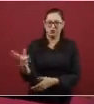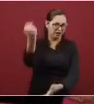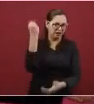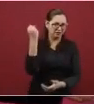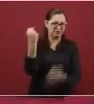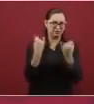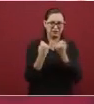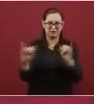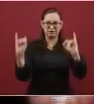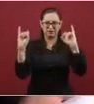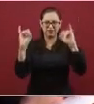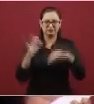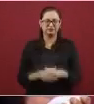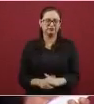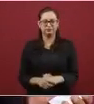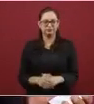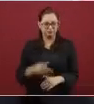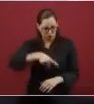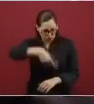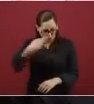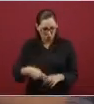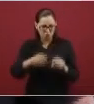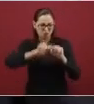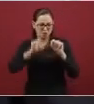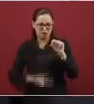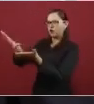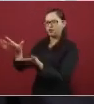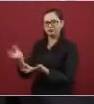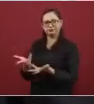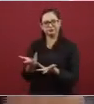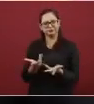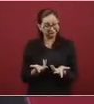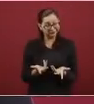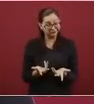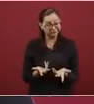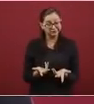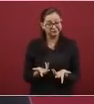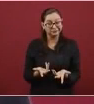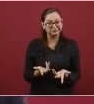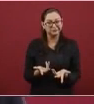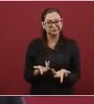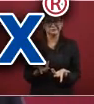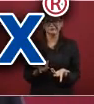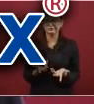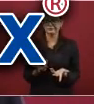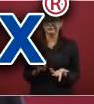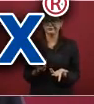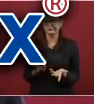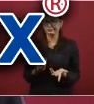patria fueron excomulgados entonces por qué no perdonar eso